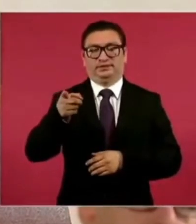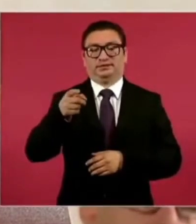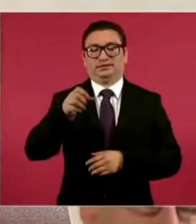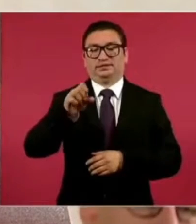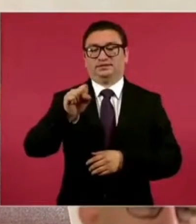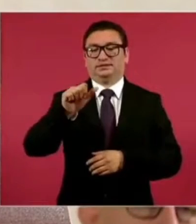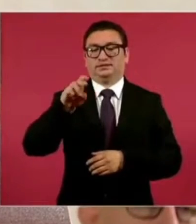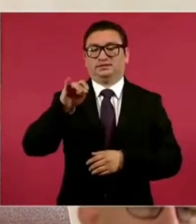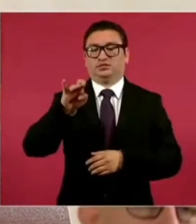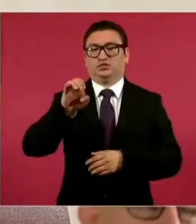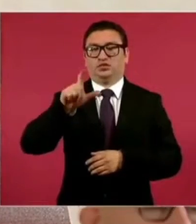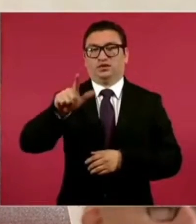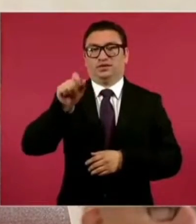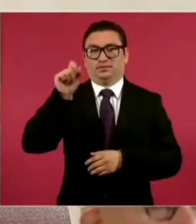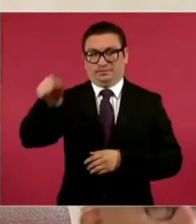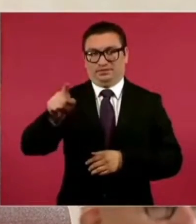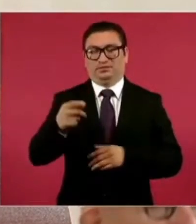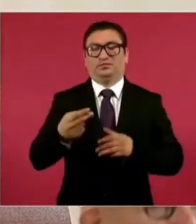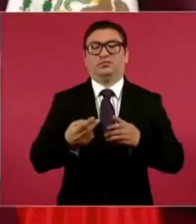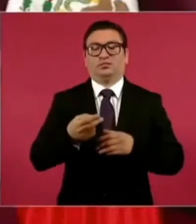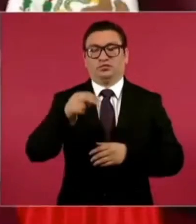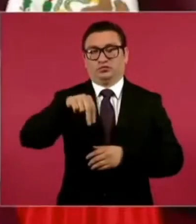Samuel en Nuevo León.